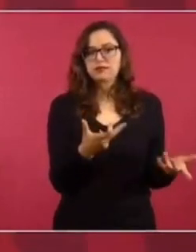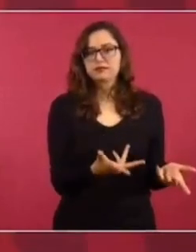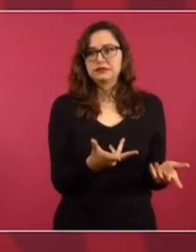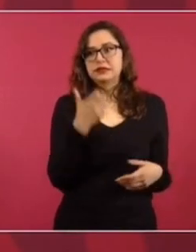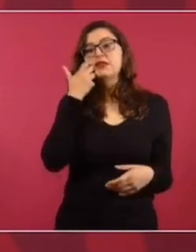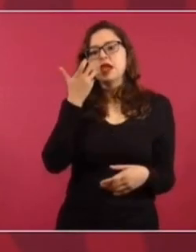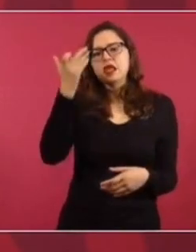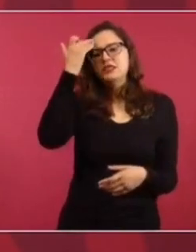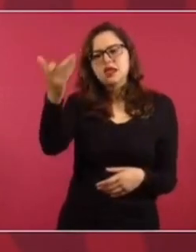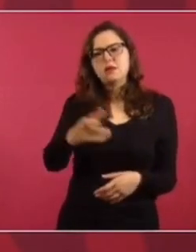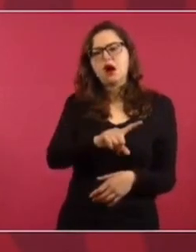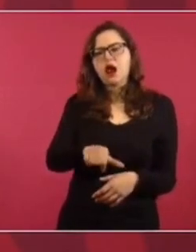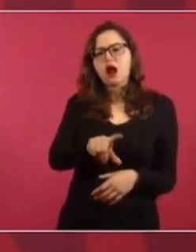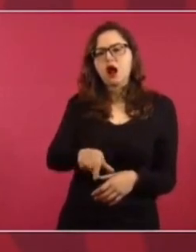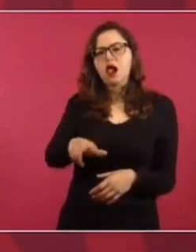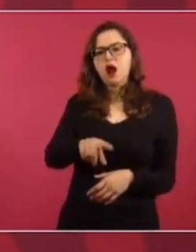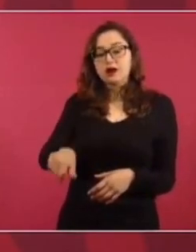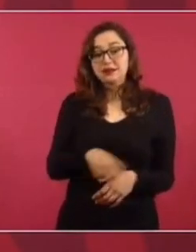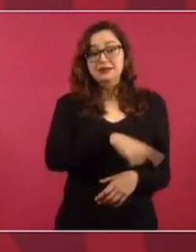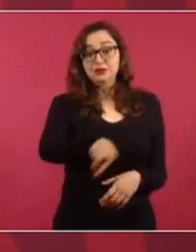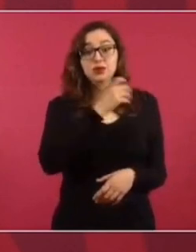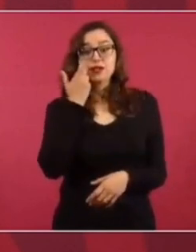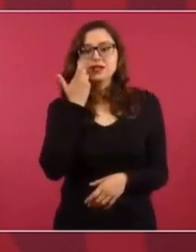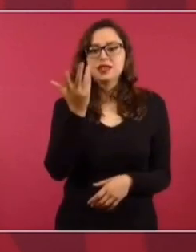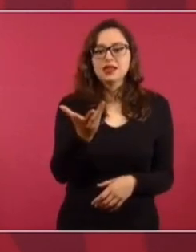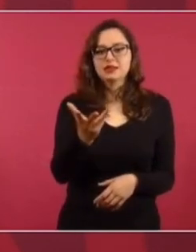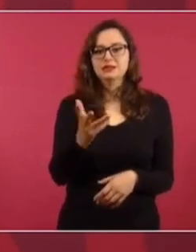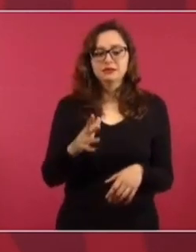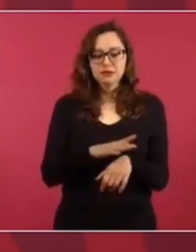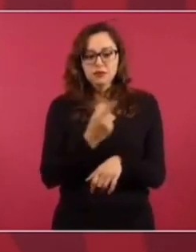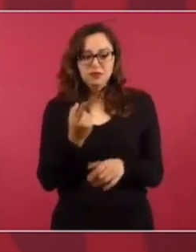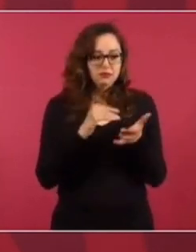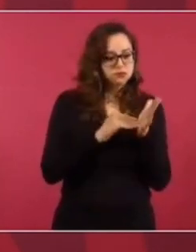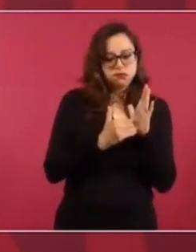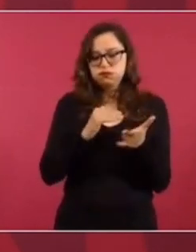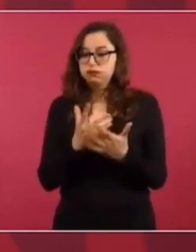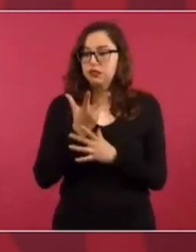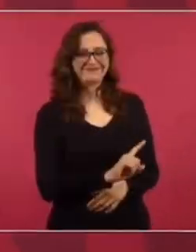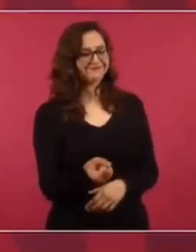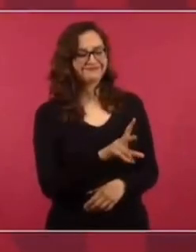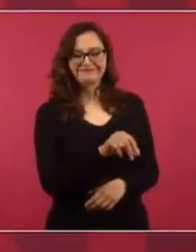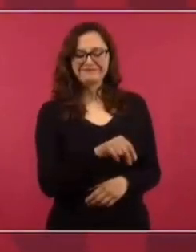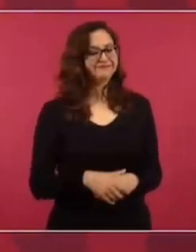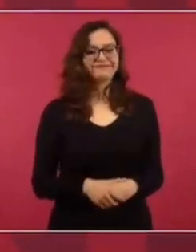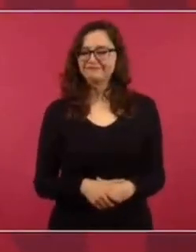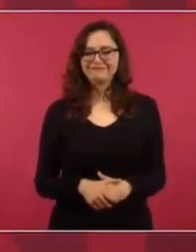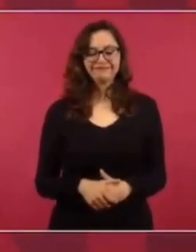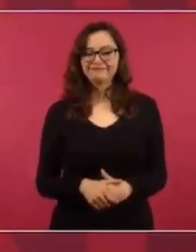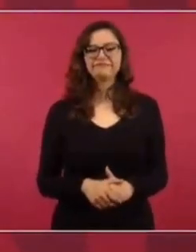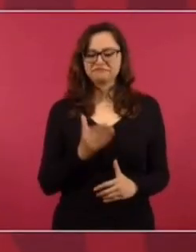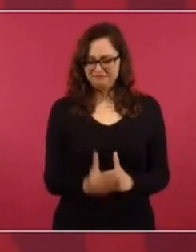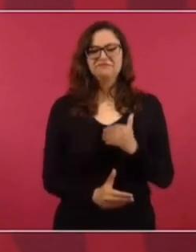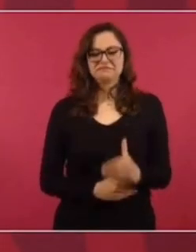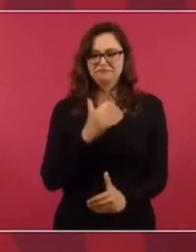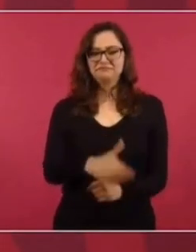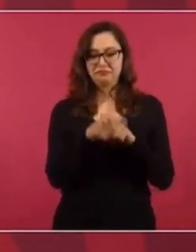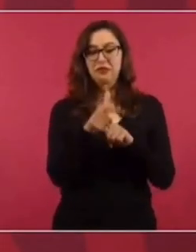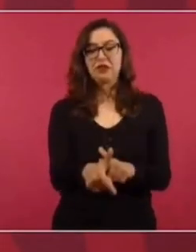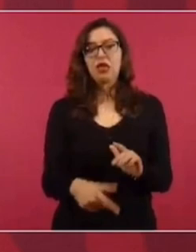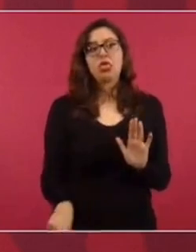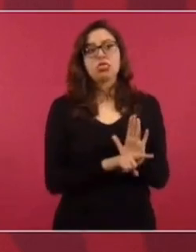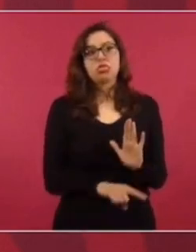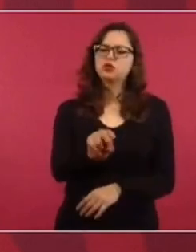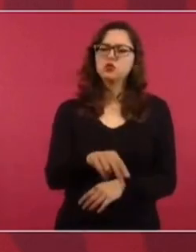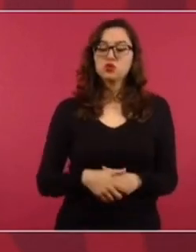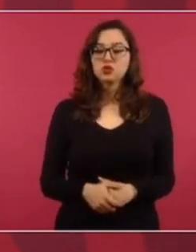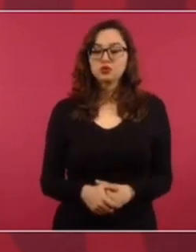más tiempo pasa más se enredan y más posibilidades tienen de salir adelante. No se ha estancado. Es que no